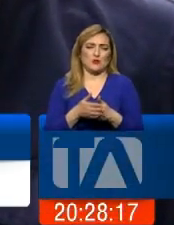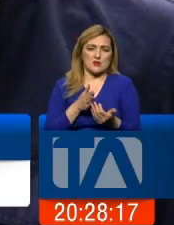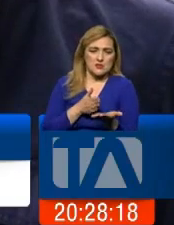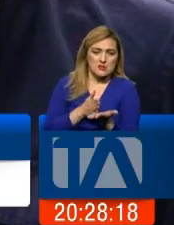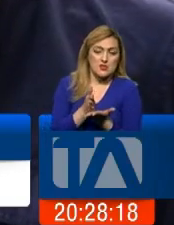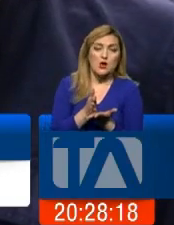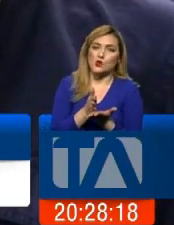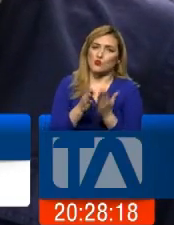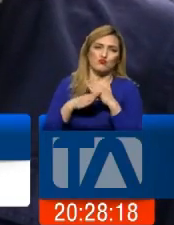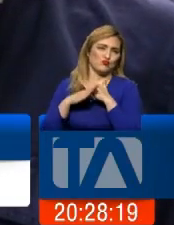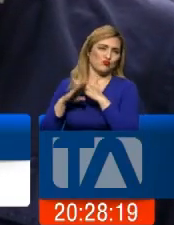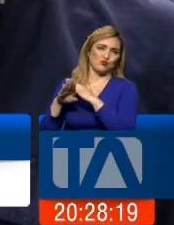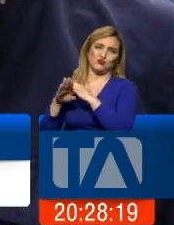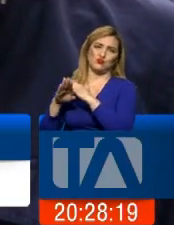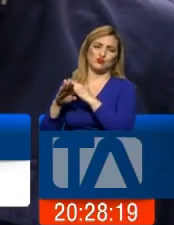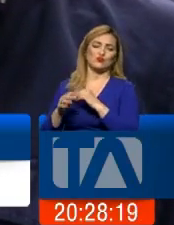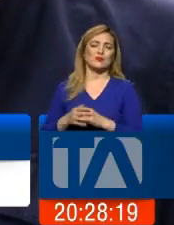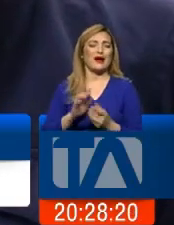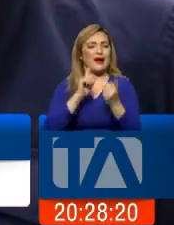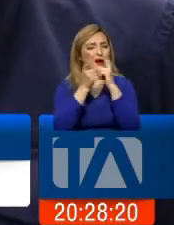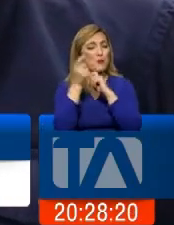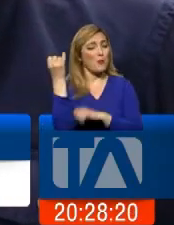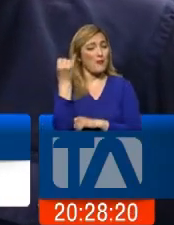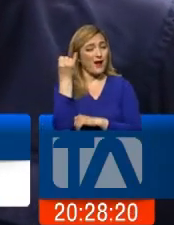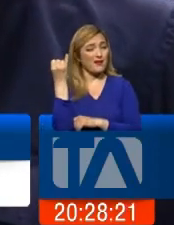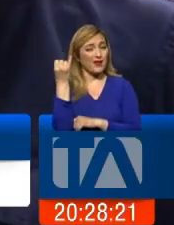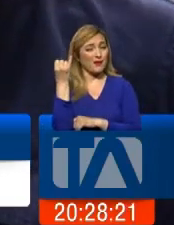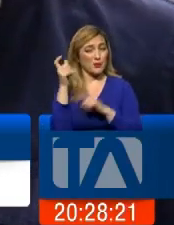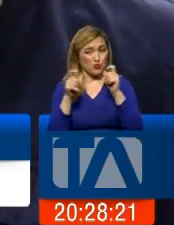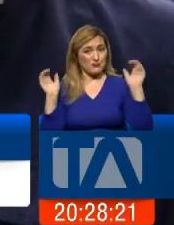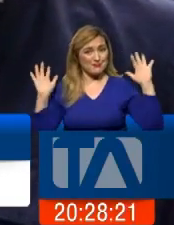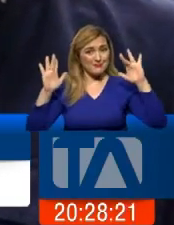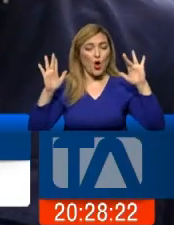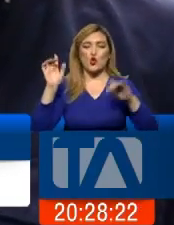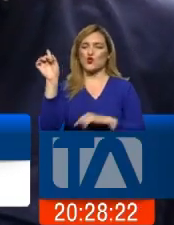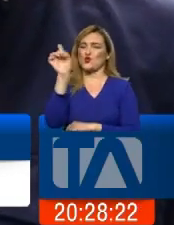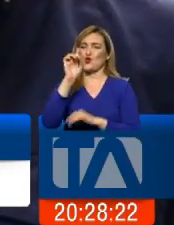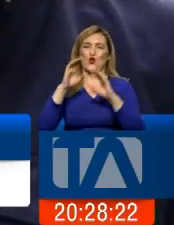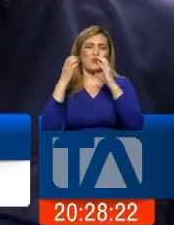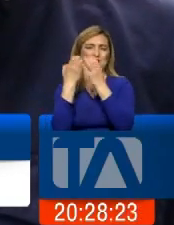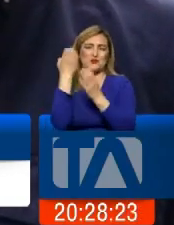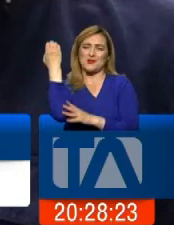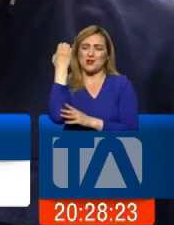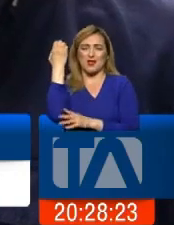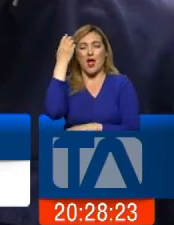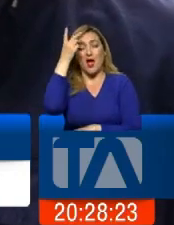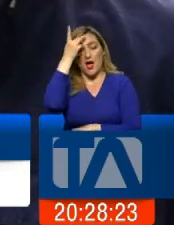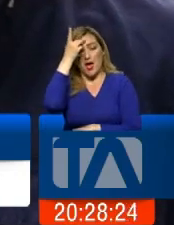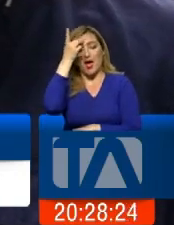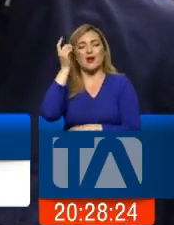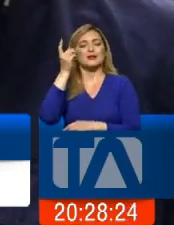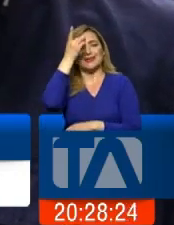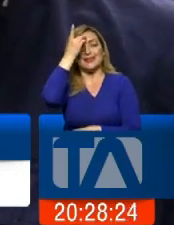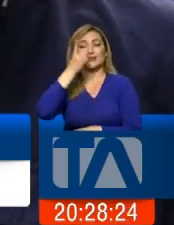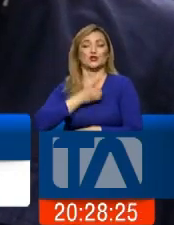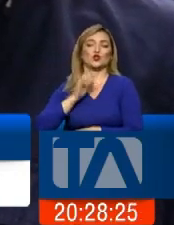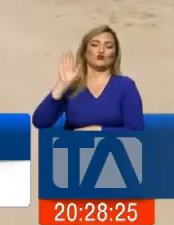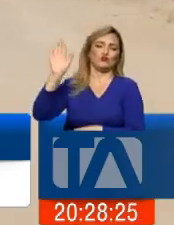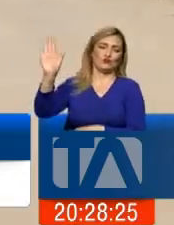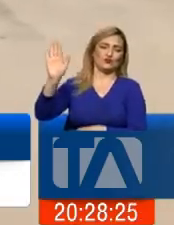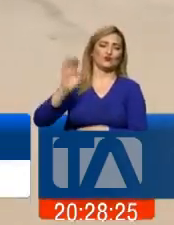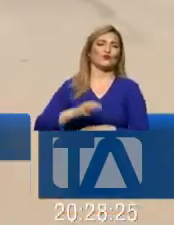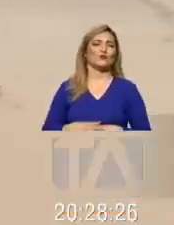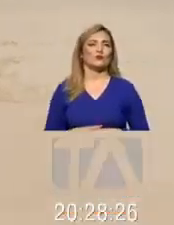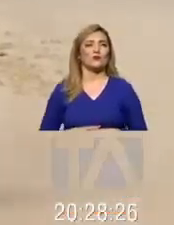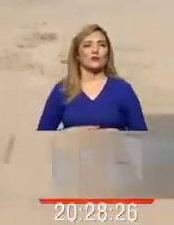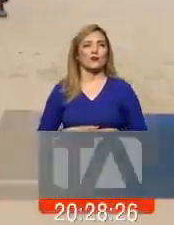playas. Incluso si cambiamos a semáforo verde, el COE Nacional tendrá que dar un pronunciamiento sobre este tema. Por